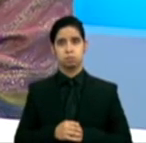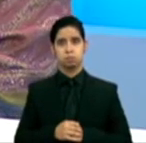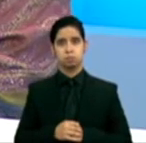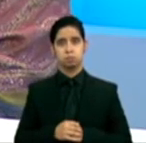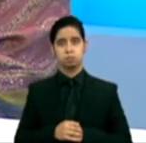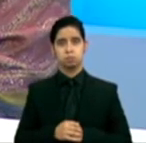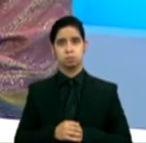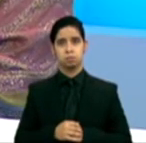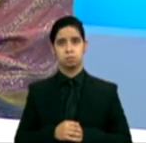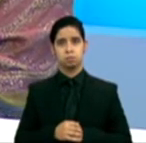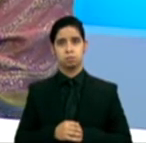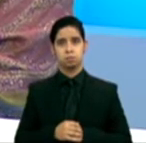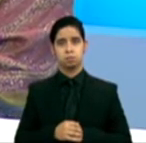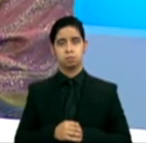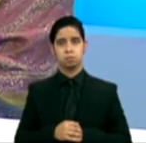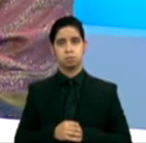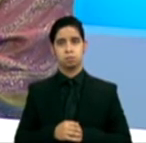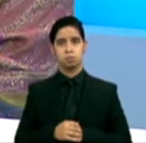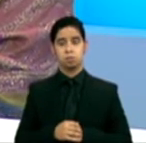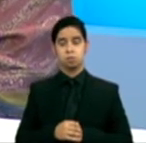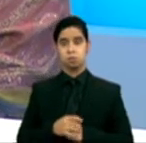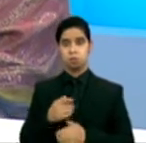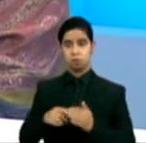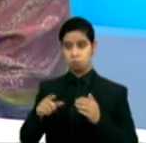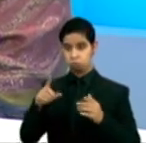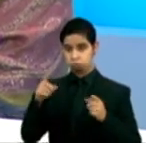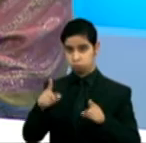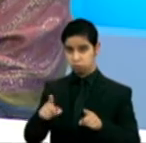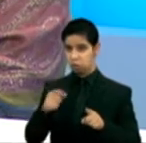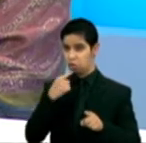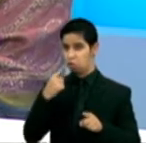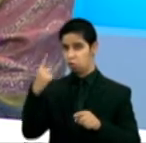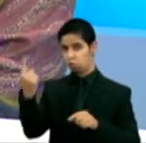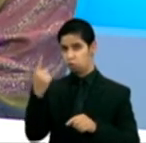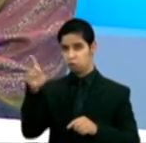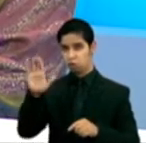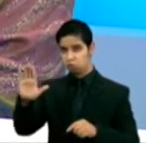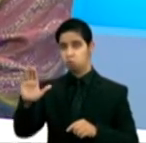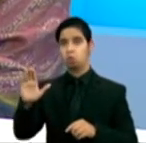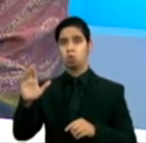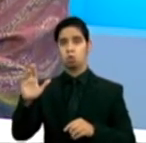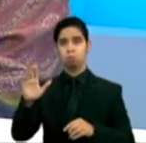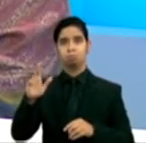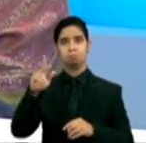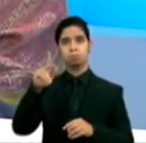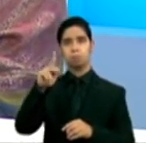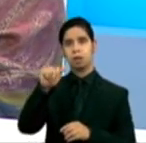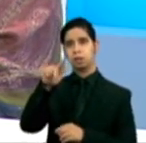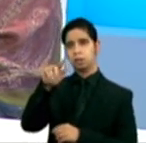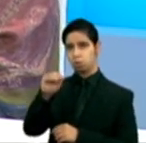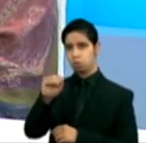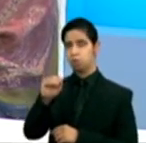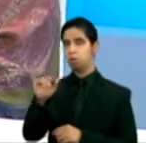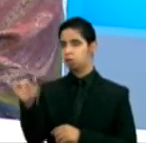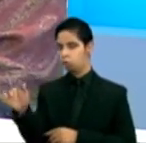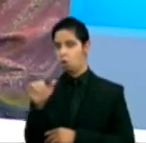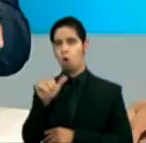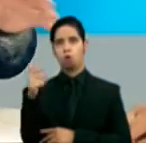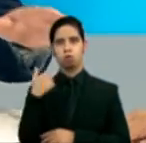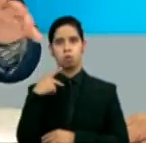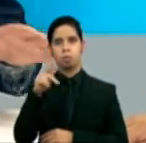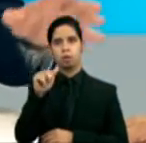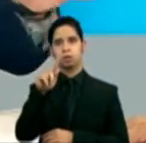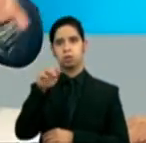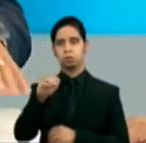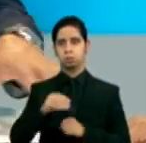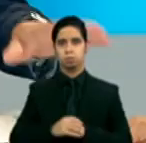esas decisiones y va a tener que gozar el apoyo no solamente de su partido, pero de los partidos de oposición, sobre todo el partido mayoritario. Bueno, de oposición. Que se ha dicho que